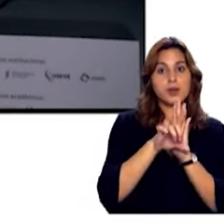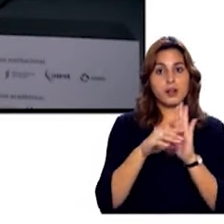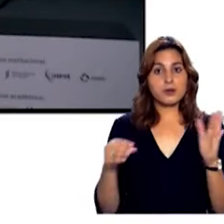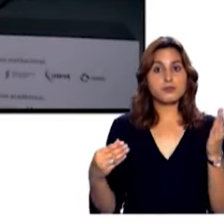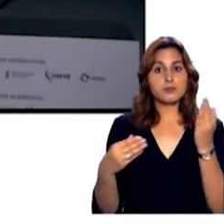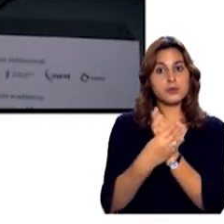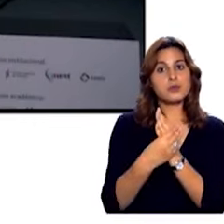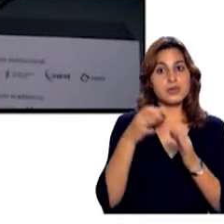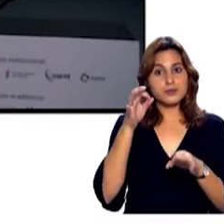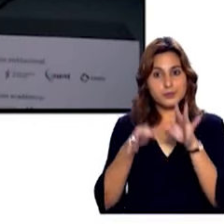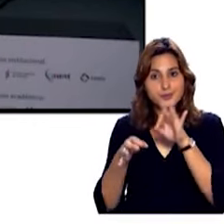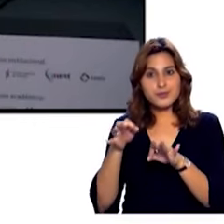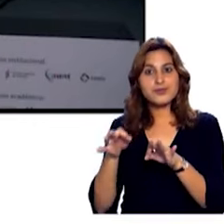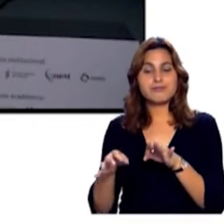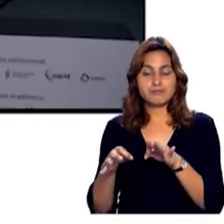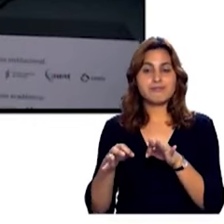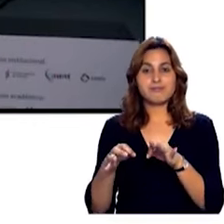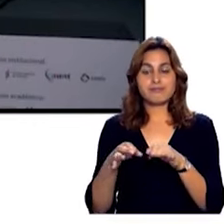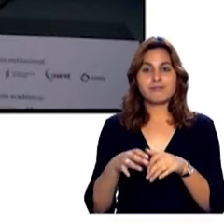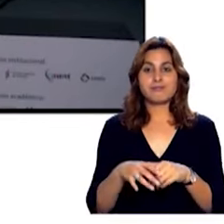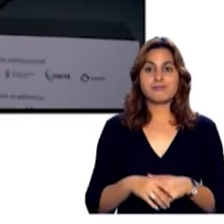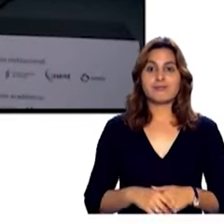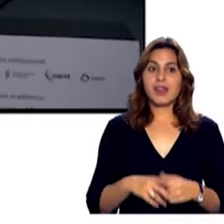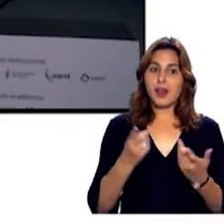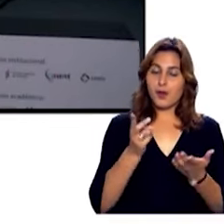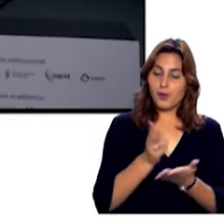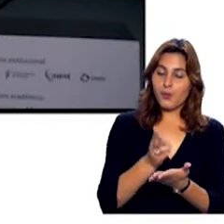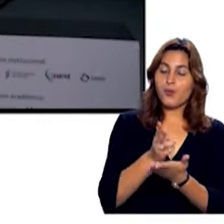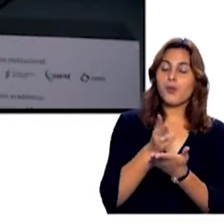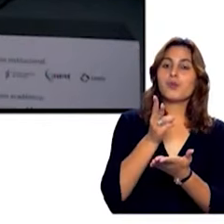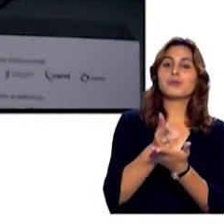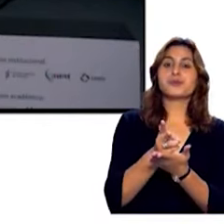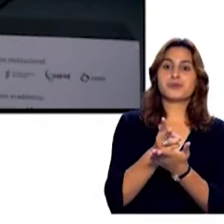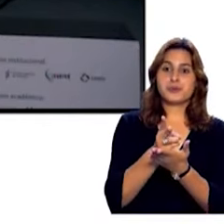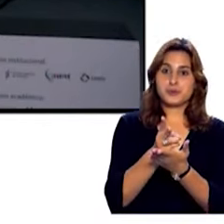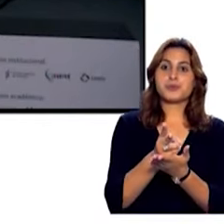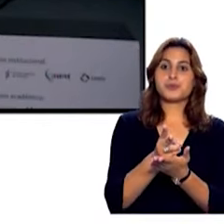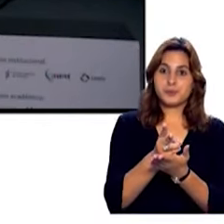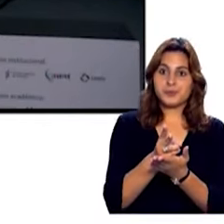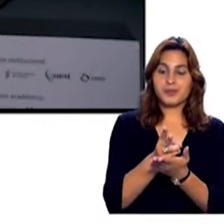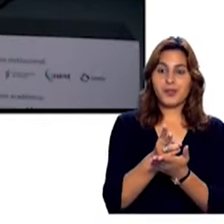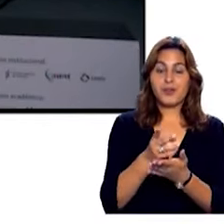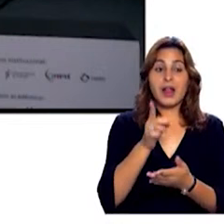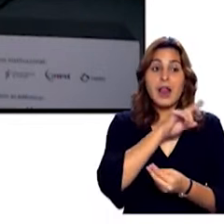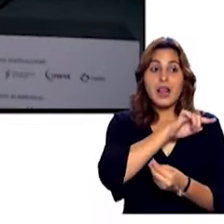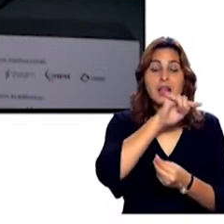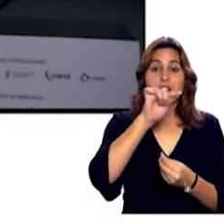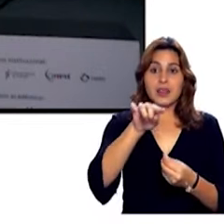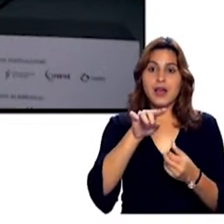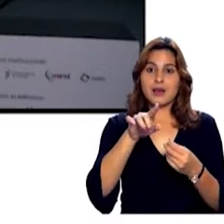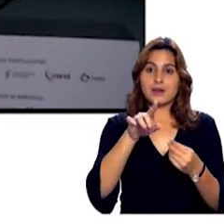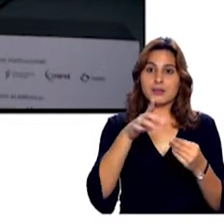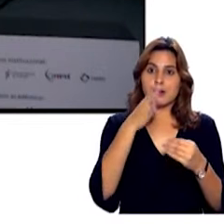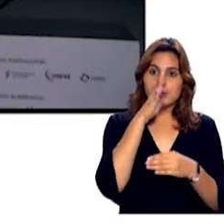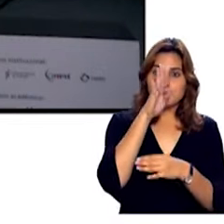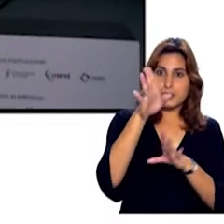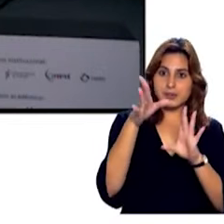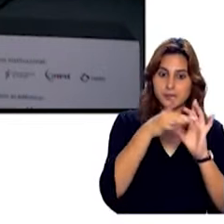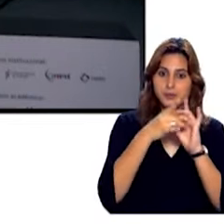todavía vigentes en Gran parte por menos cuanto a SUS principios actuación